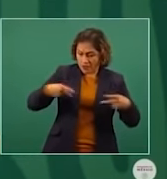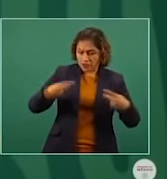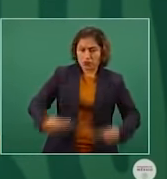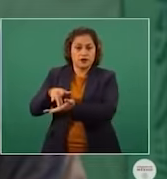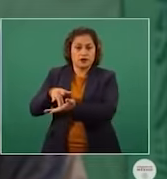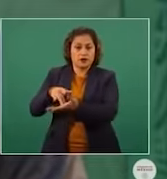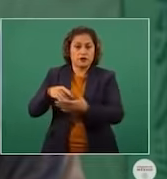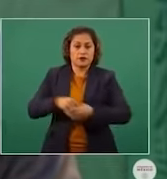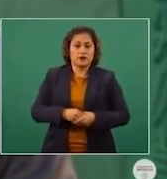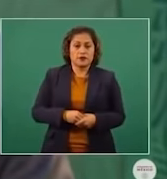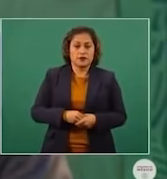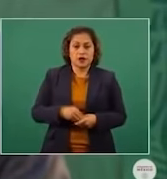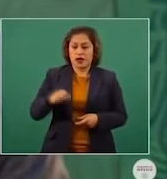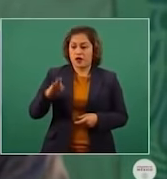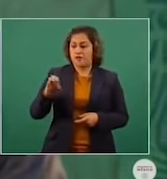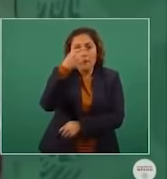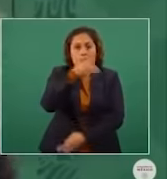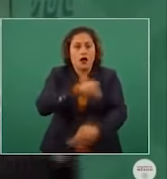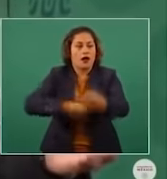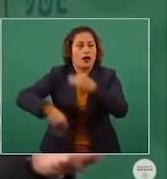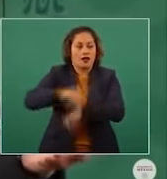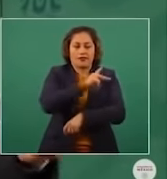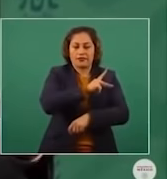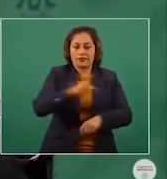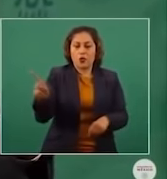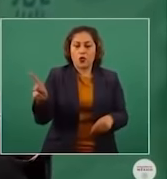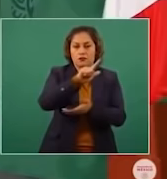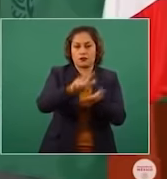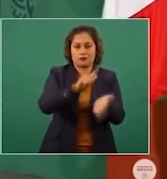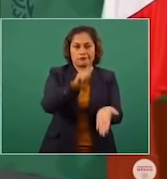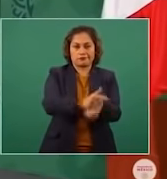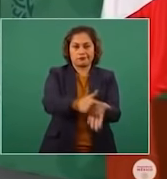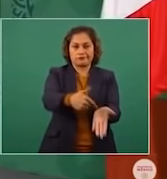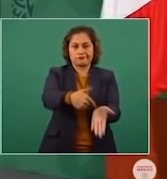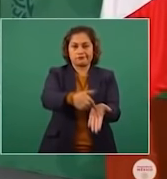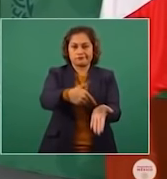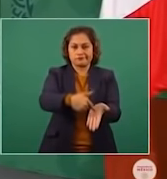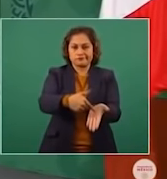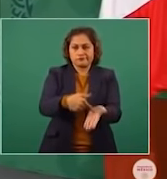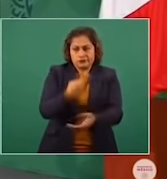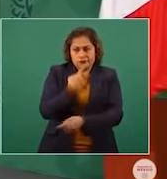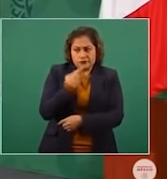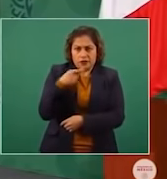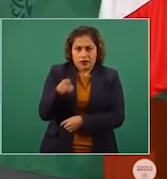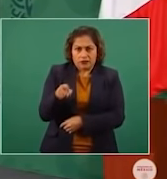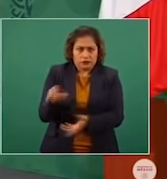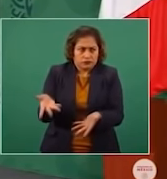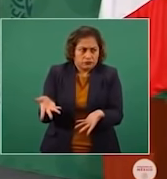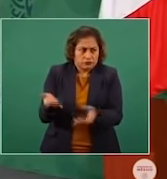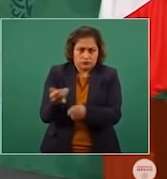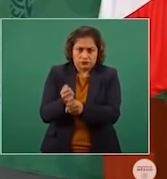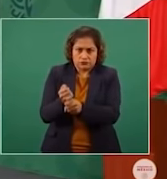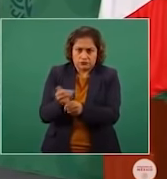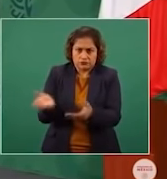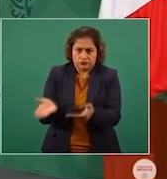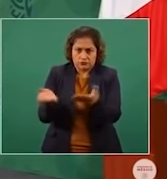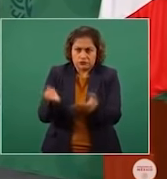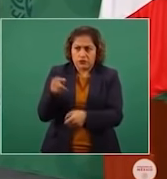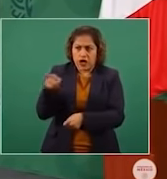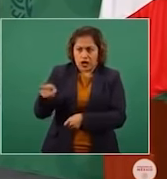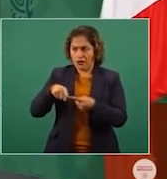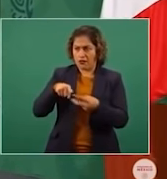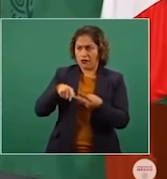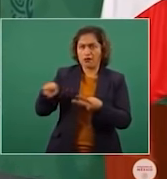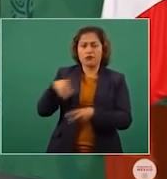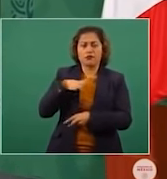a Félix. ¿Y cómo se dirime? Con denuncias. Para eso está el Ministerio Público, para eso está el